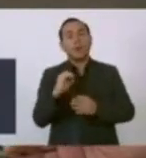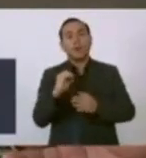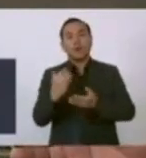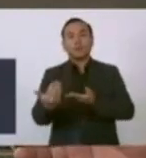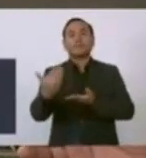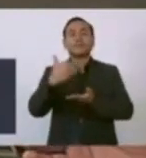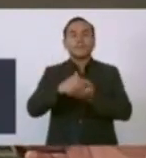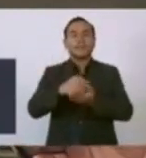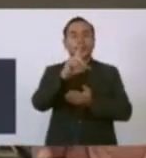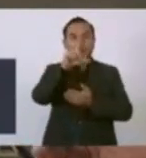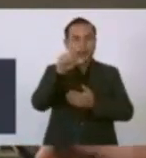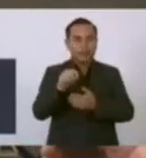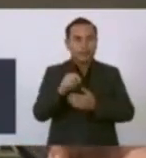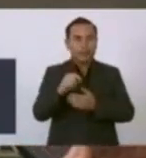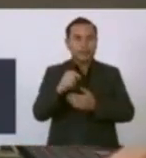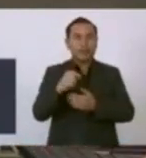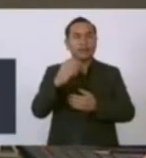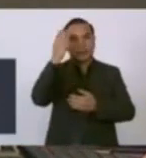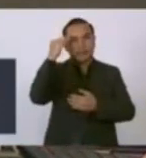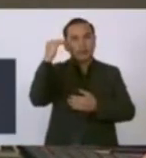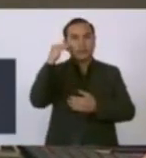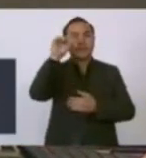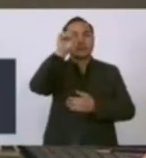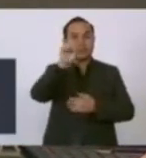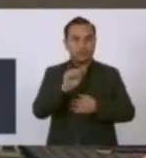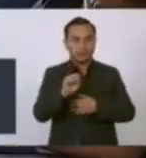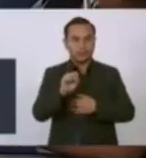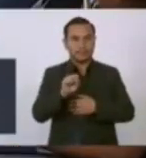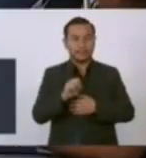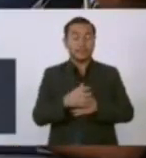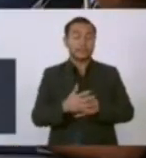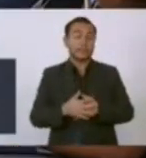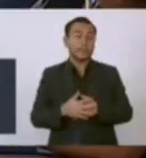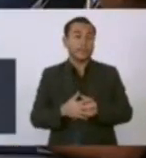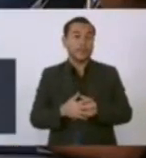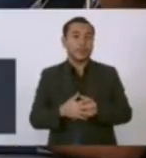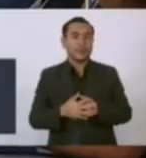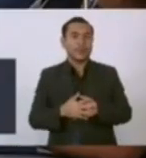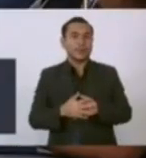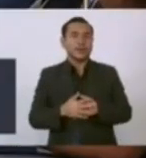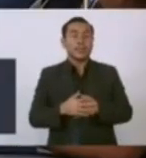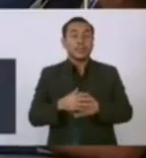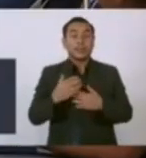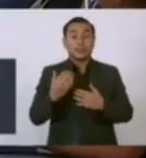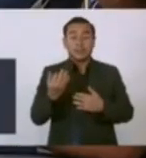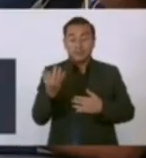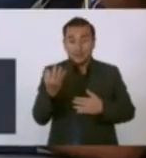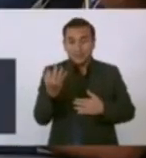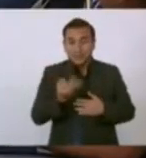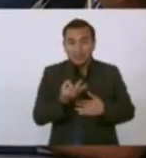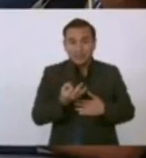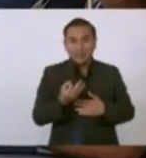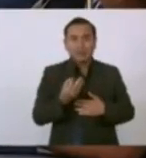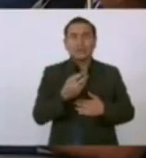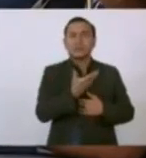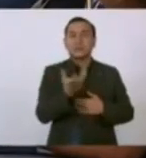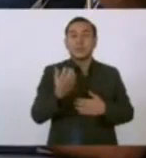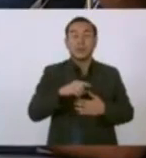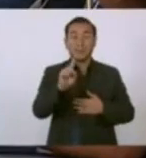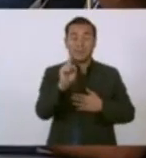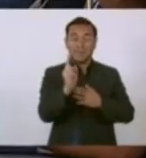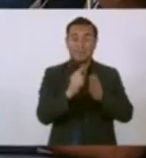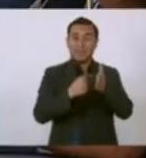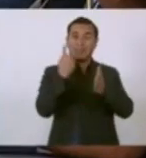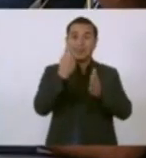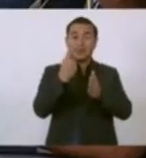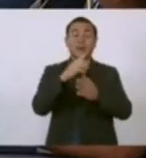entrando o que habían pasado por tránsito en Italia y Corea del Sur. Cuando hicimos eso también fuimos, creo que el primer país del mundo o el